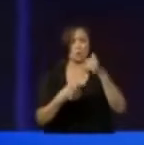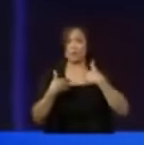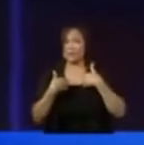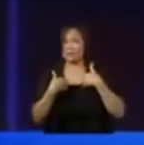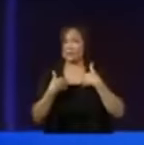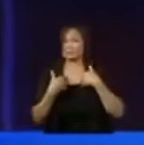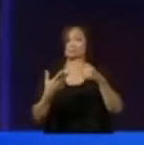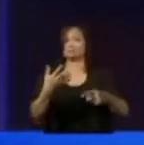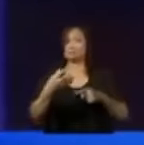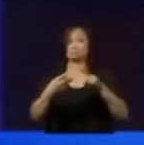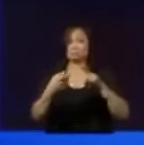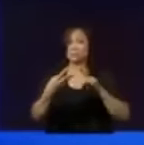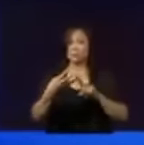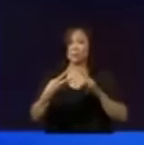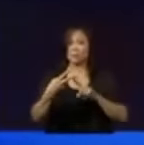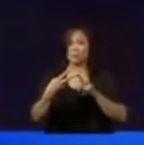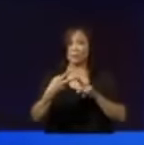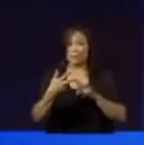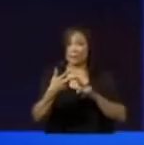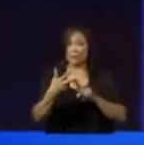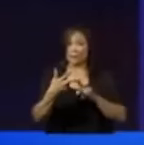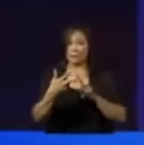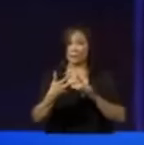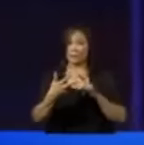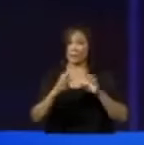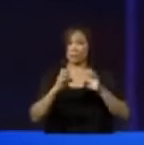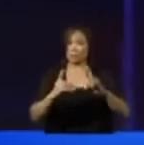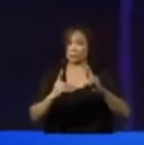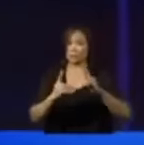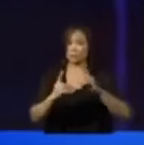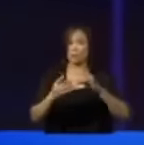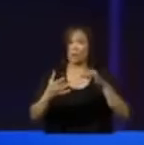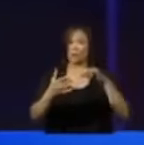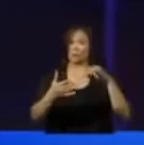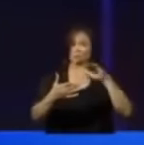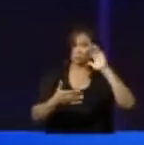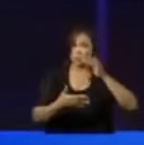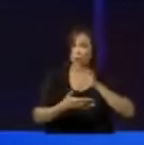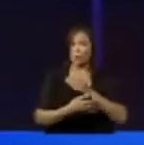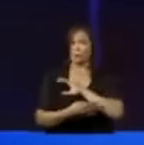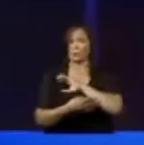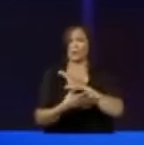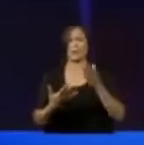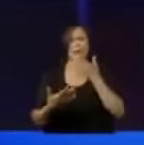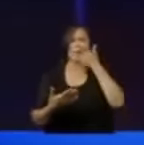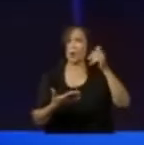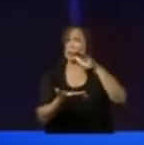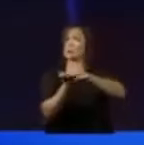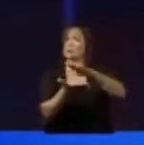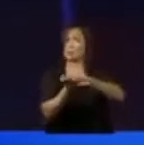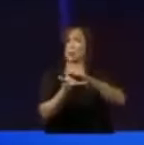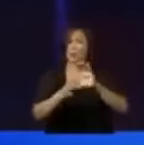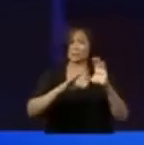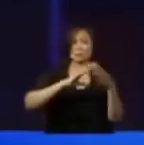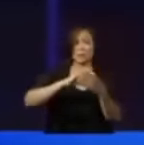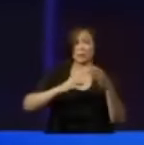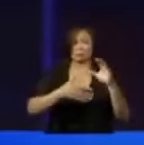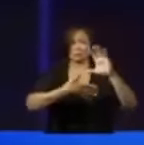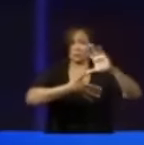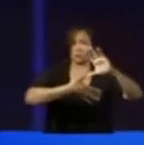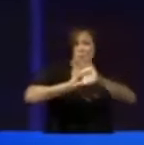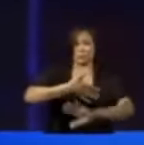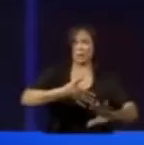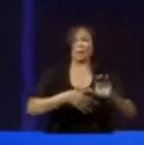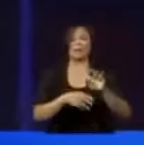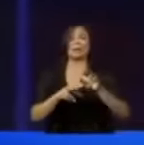tenían. Le estamos dando también educación a sus hijos. Hoy es la mejor academia que hay en todo Centroamérica y el Caribe. Está